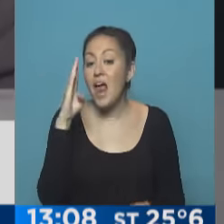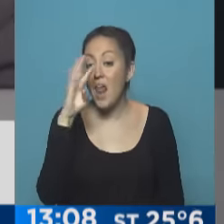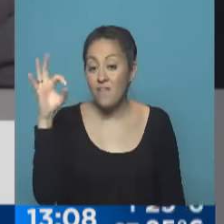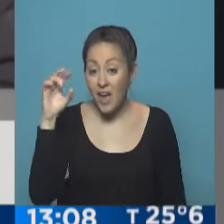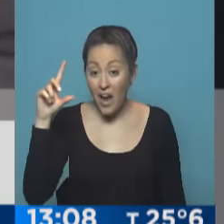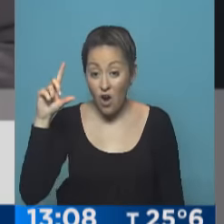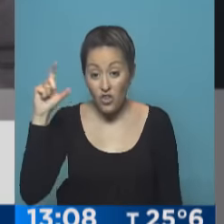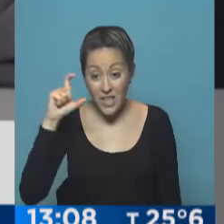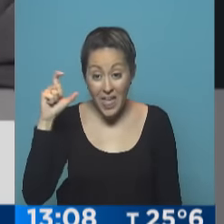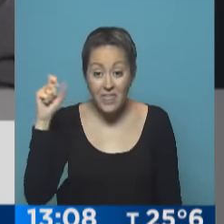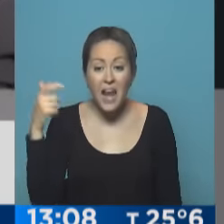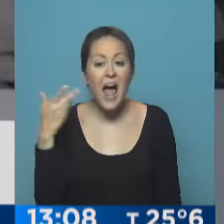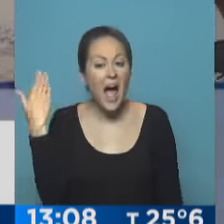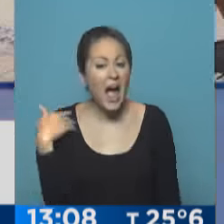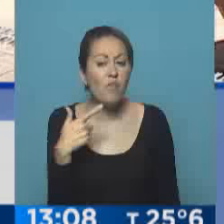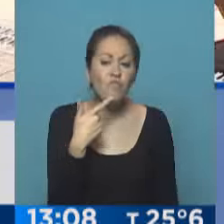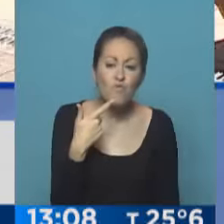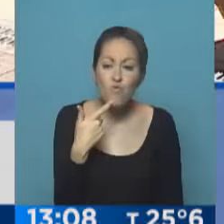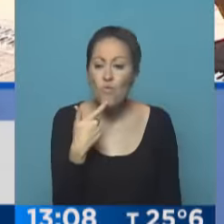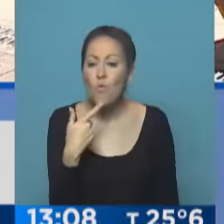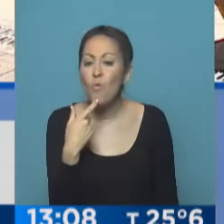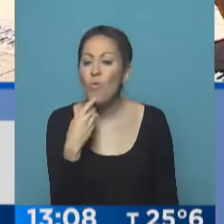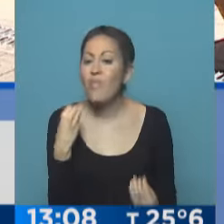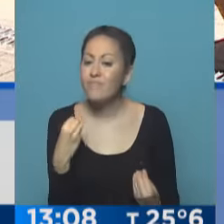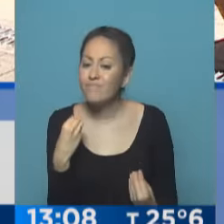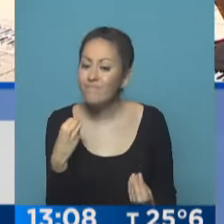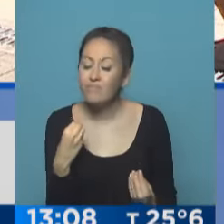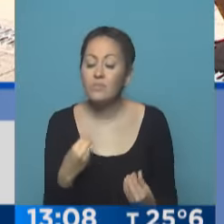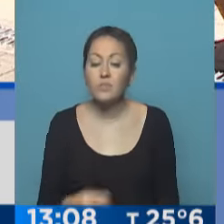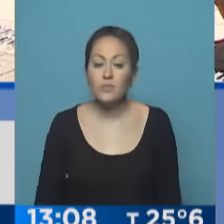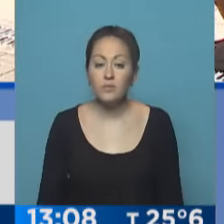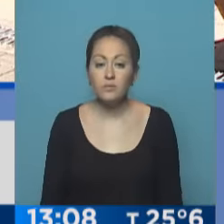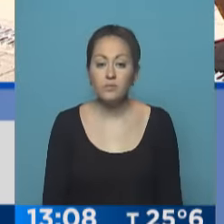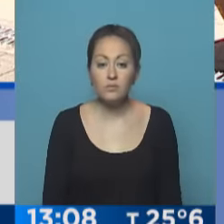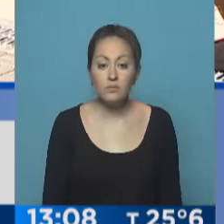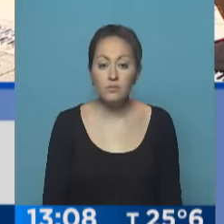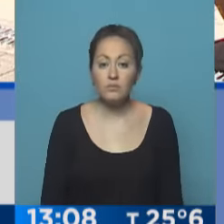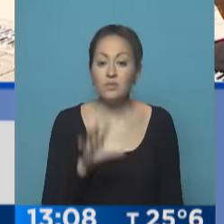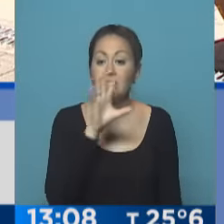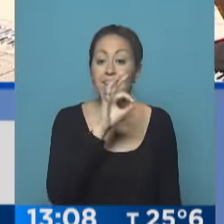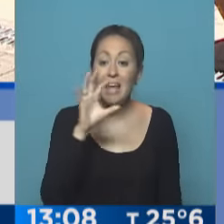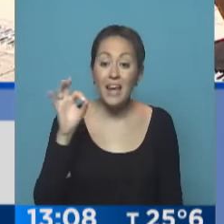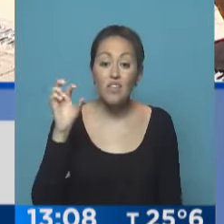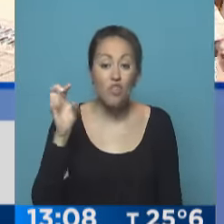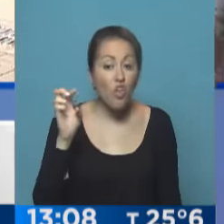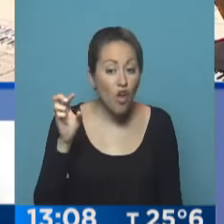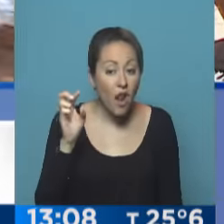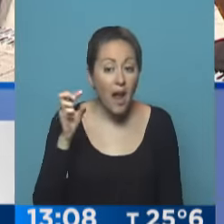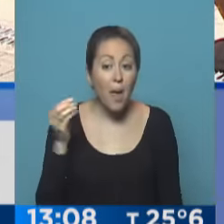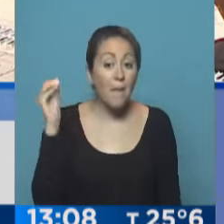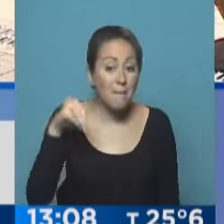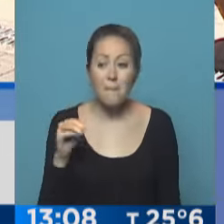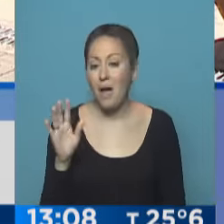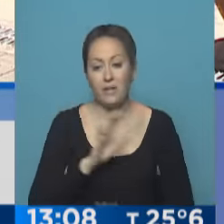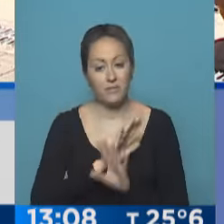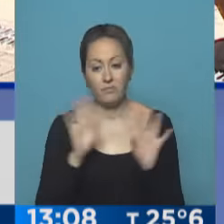ahora era una duda o una práctica en el primer día qué operaciones por más de $500 no pueden hacerse en efectivo